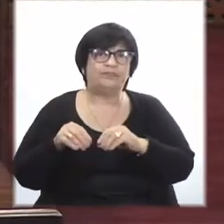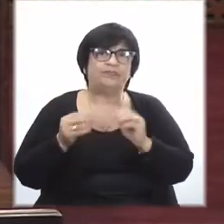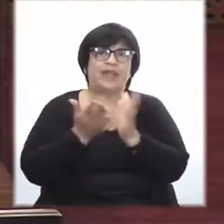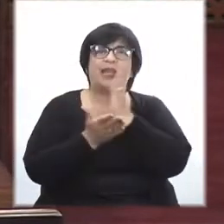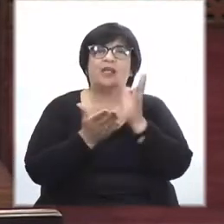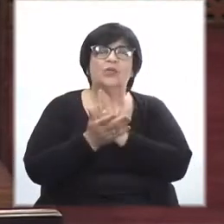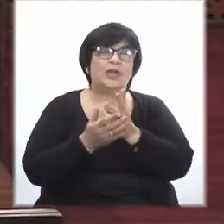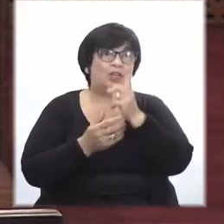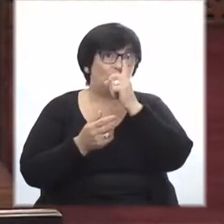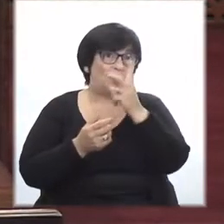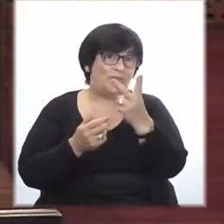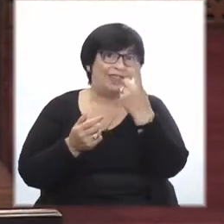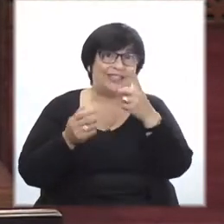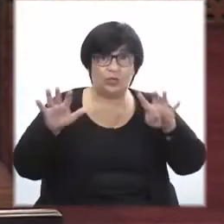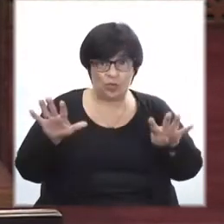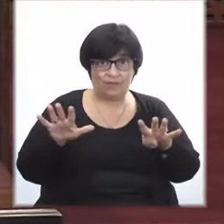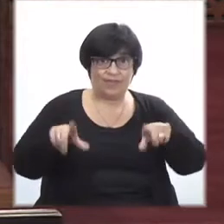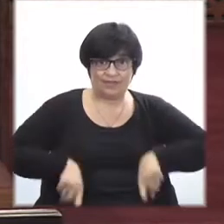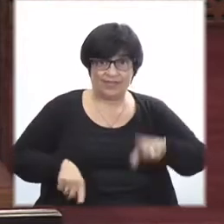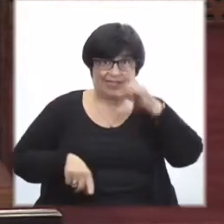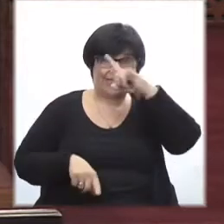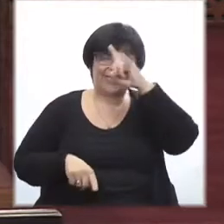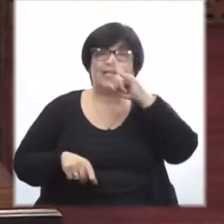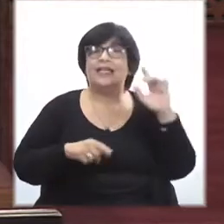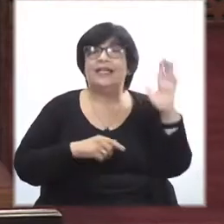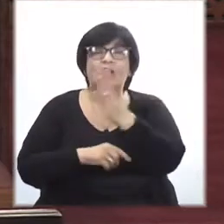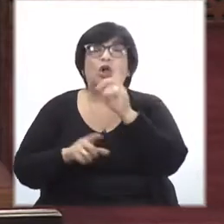Ganadería 2019, la forestación ocupa